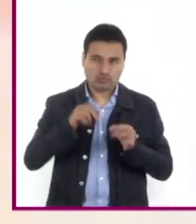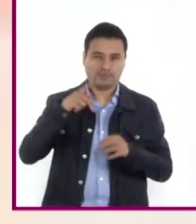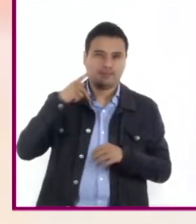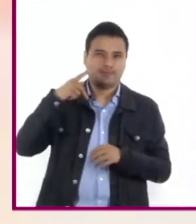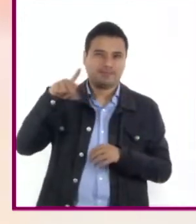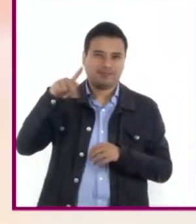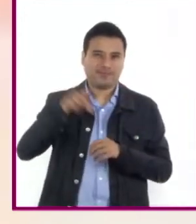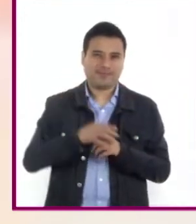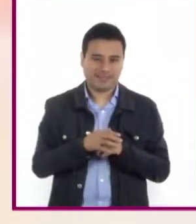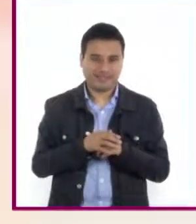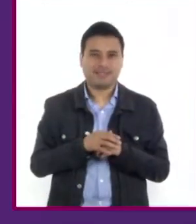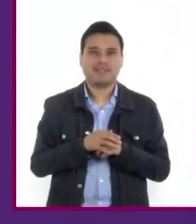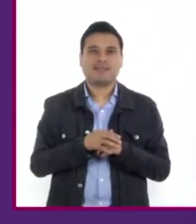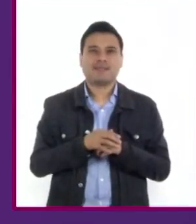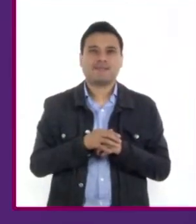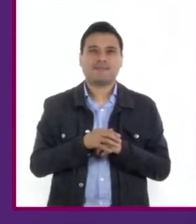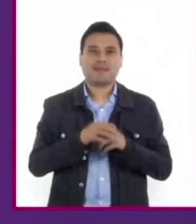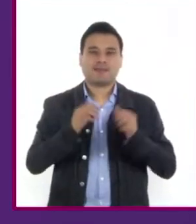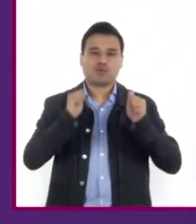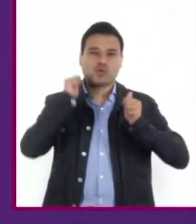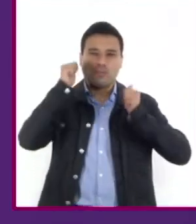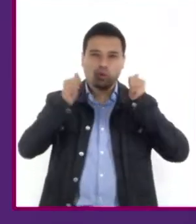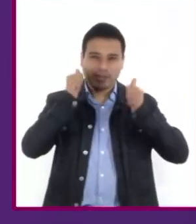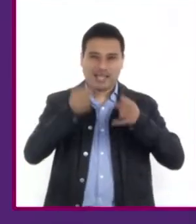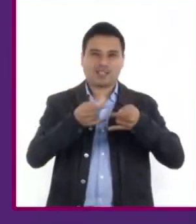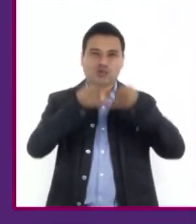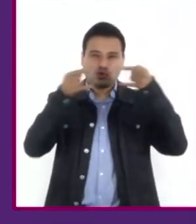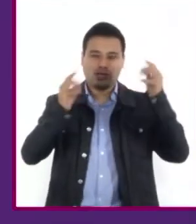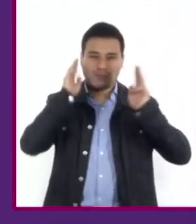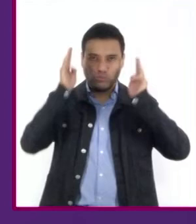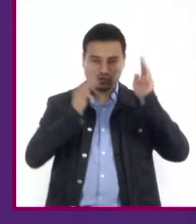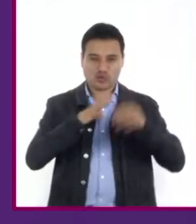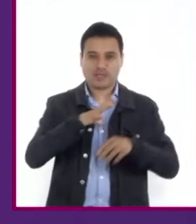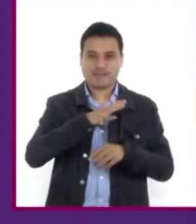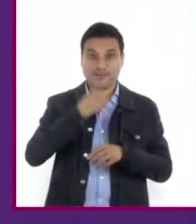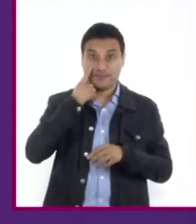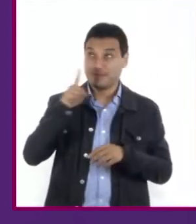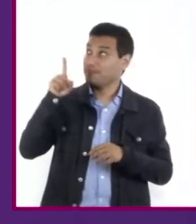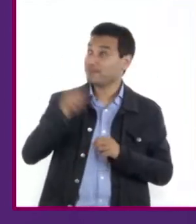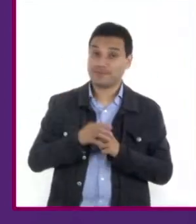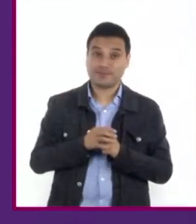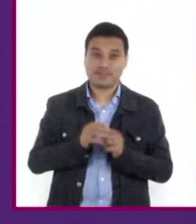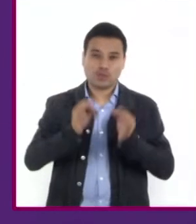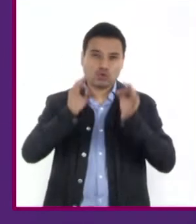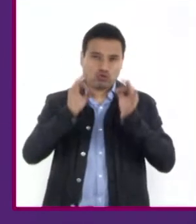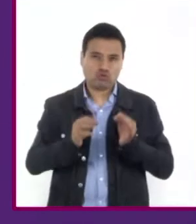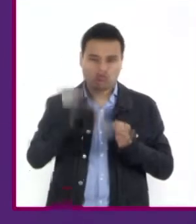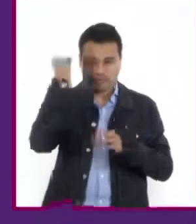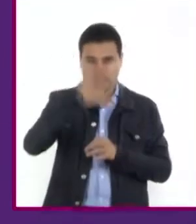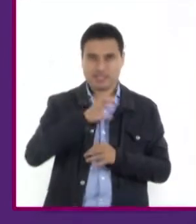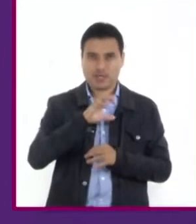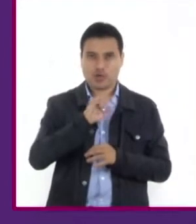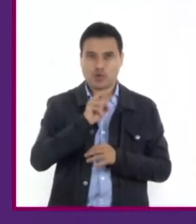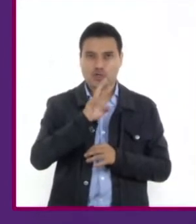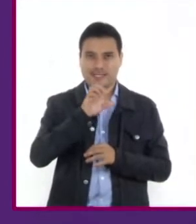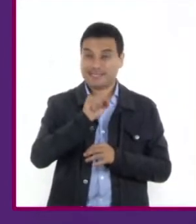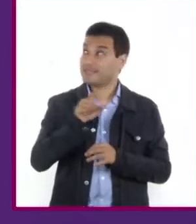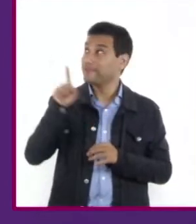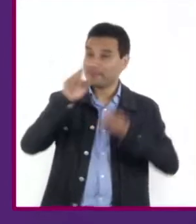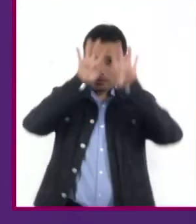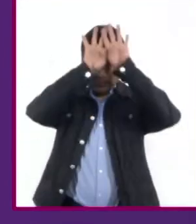de Antropología e Historia. Tengo un retrato de Hernán Cortés y otro de Moctezuma